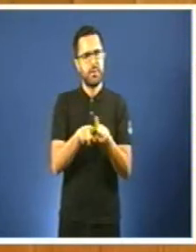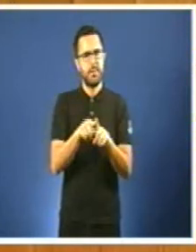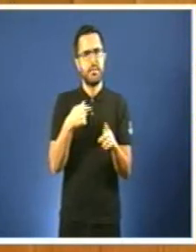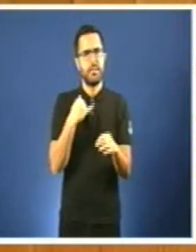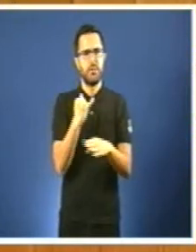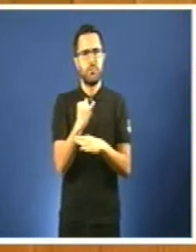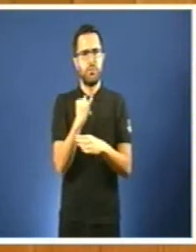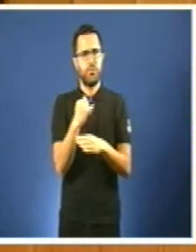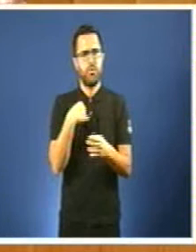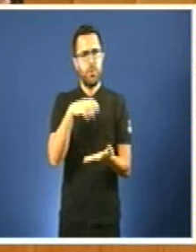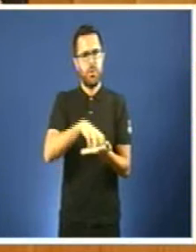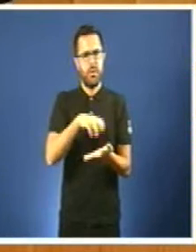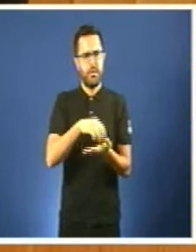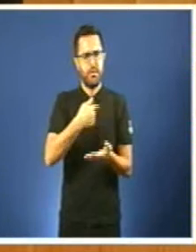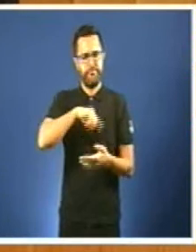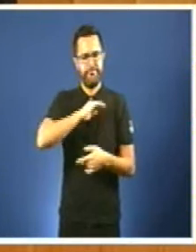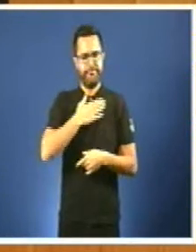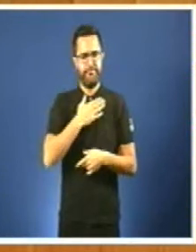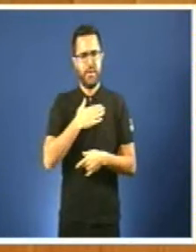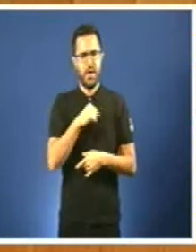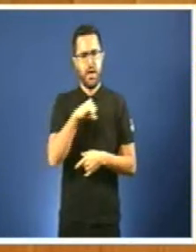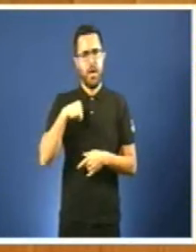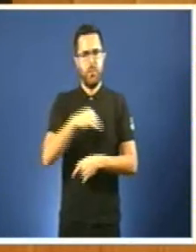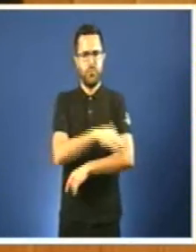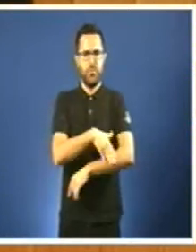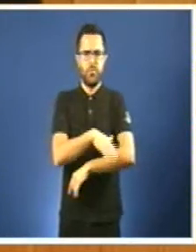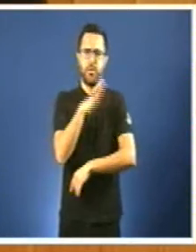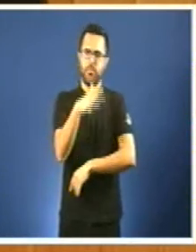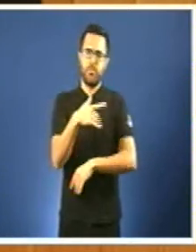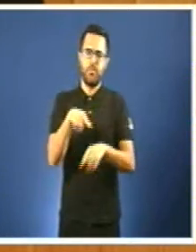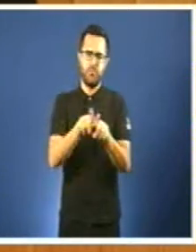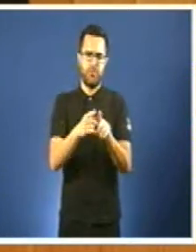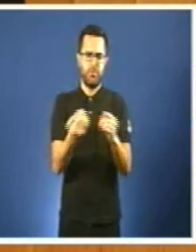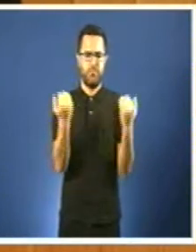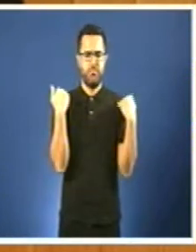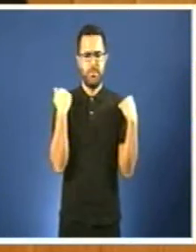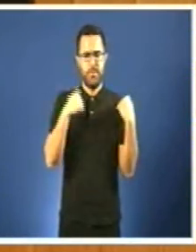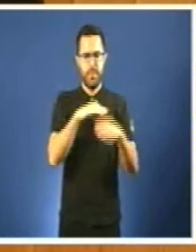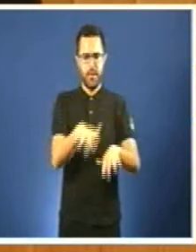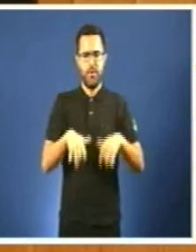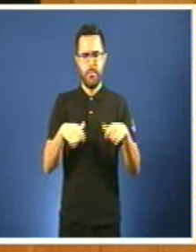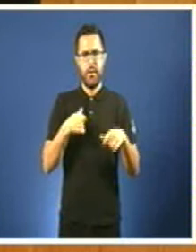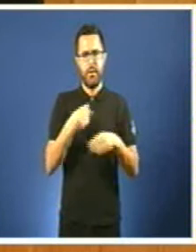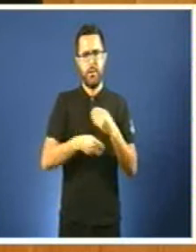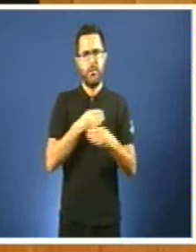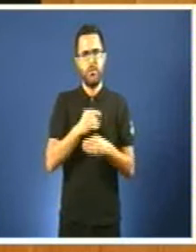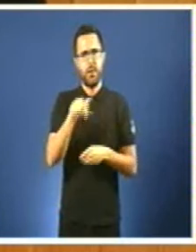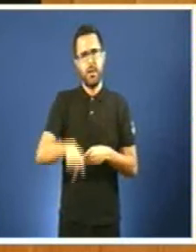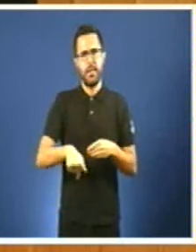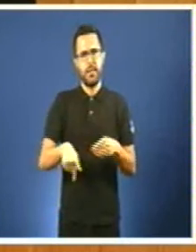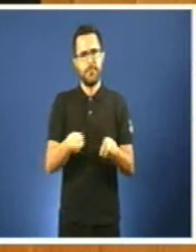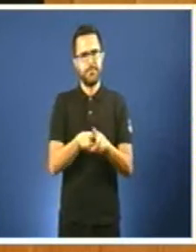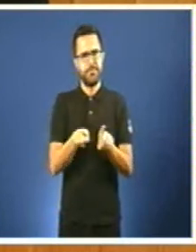noso autogoberno. Por tanto, compételle a este Parlamento non actuar aquí como un mero teatro